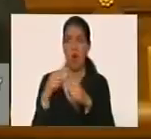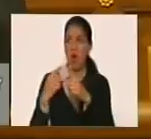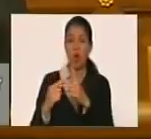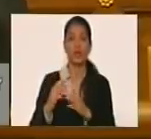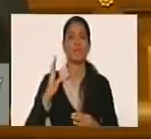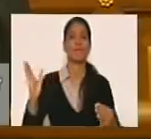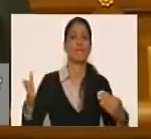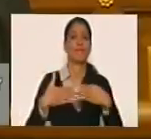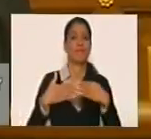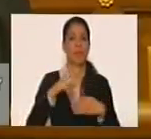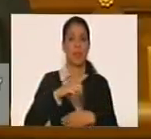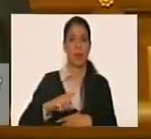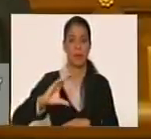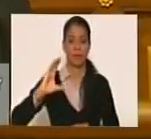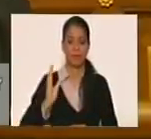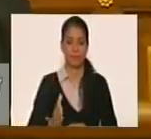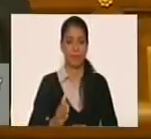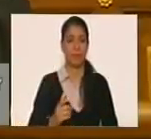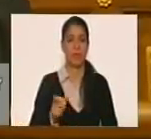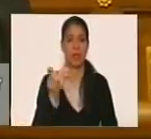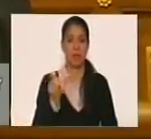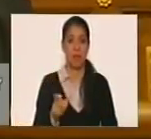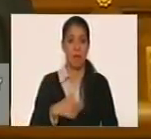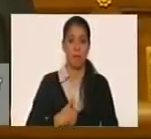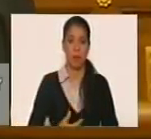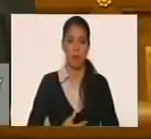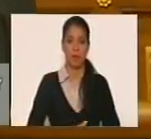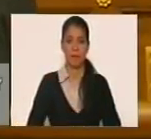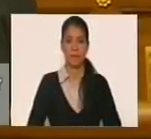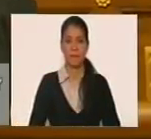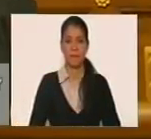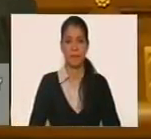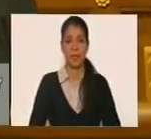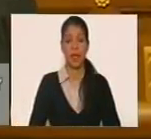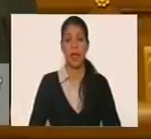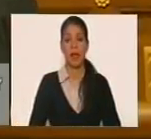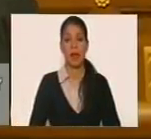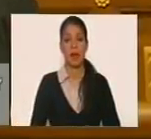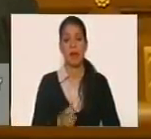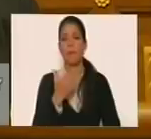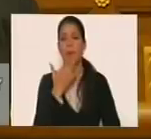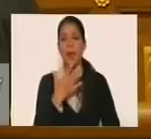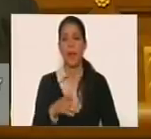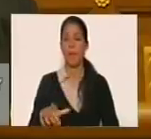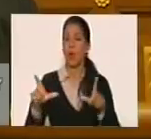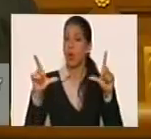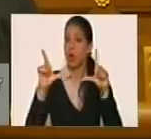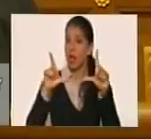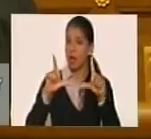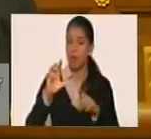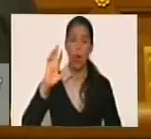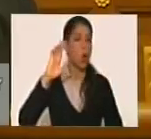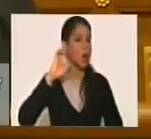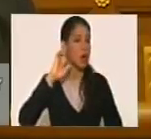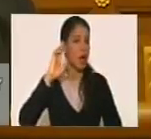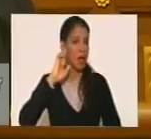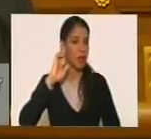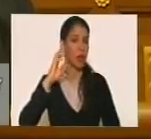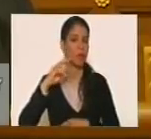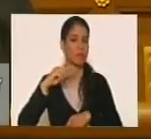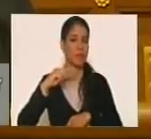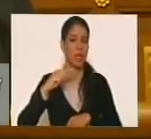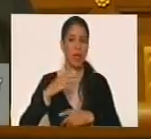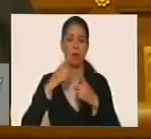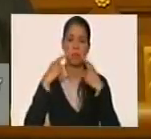responsabilidad penal y civil a que hubiere lugar. El prestador de servicio de radio o televisión durante